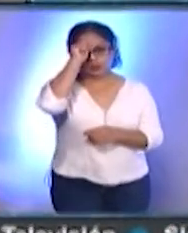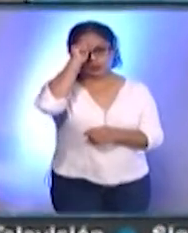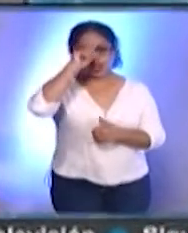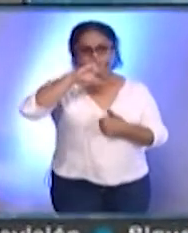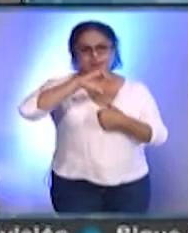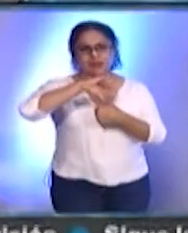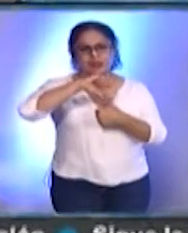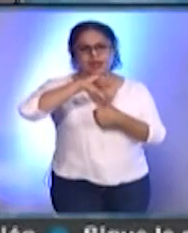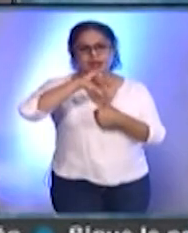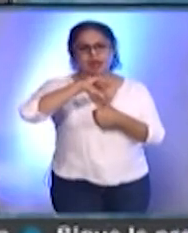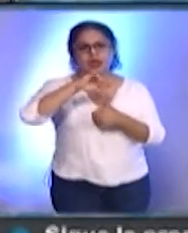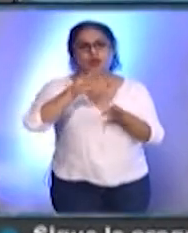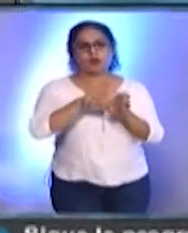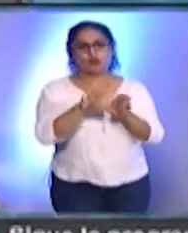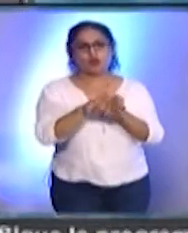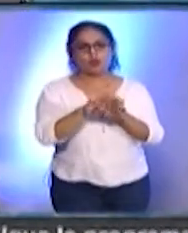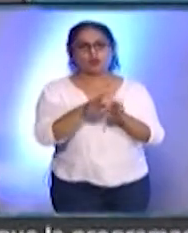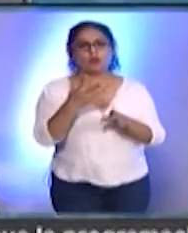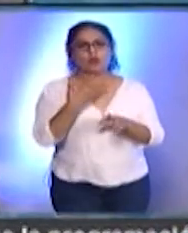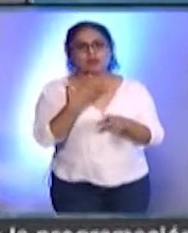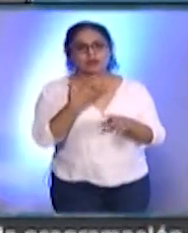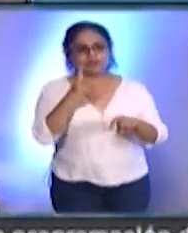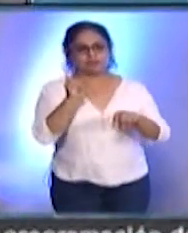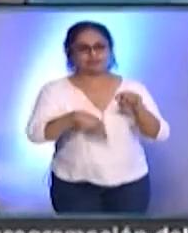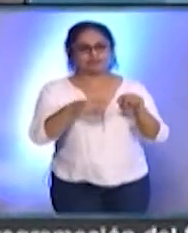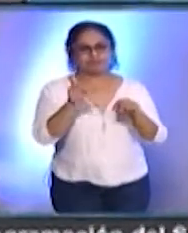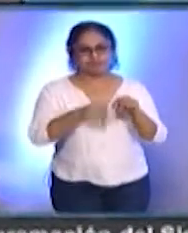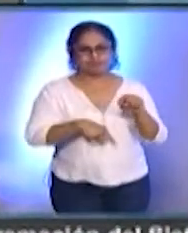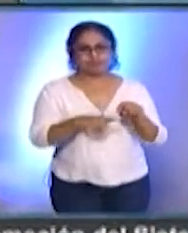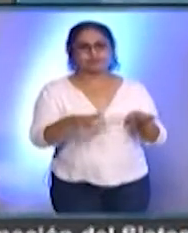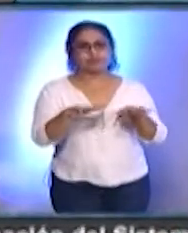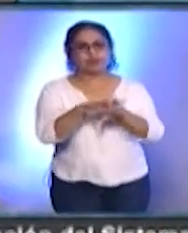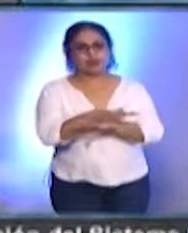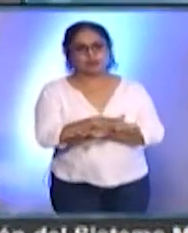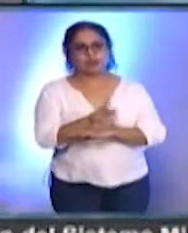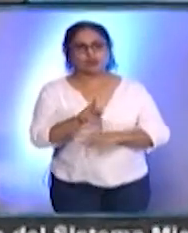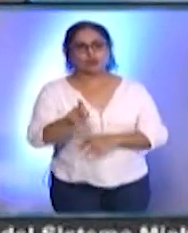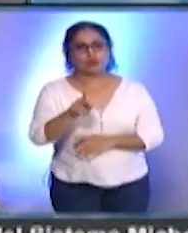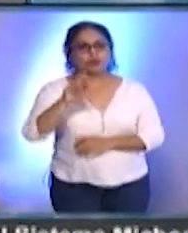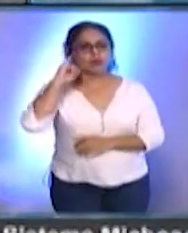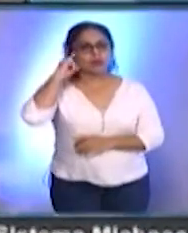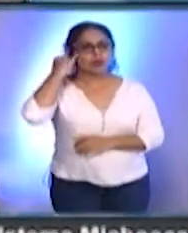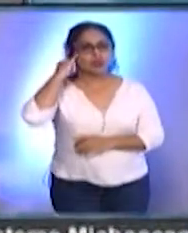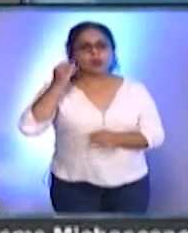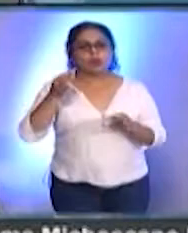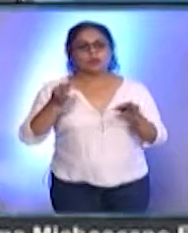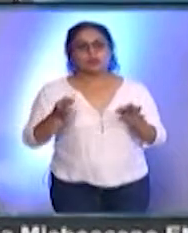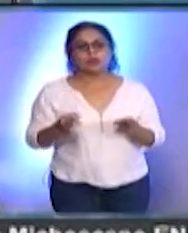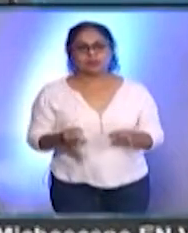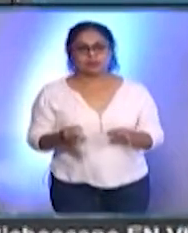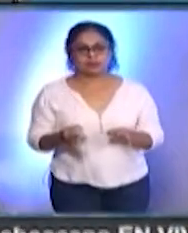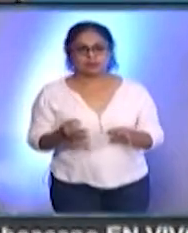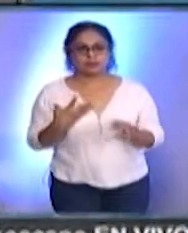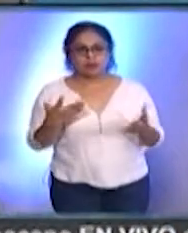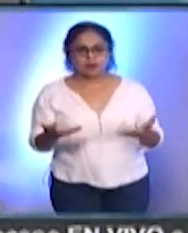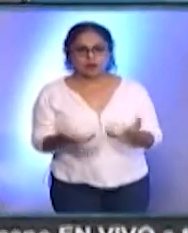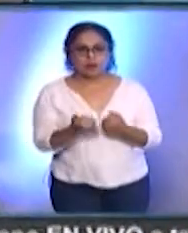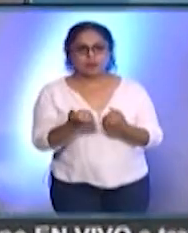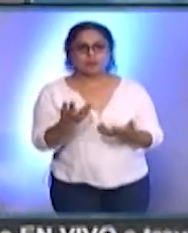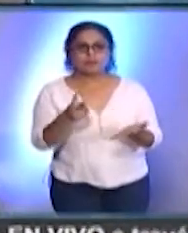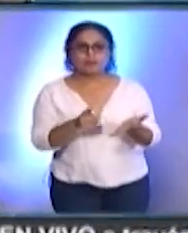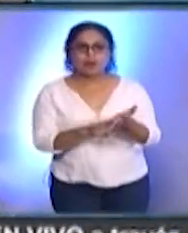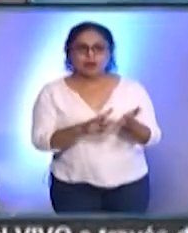la reivindicación de los pueblos originarios, de los pueblos indígenas, recuperando ese valor, esa